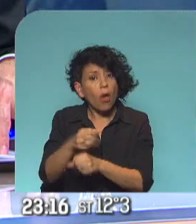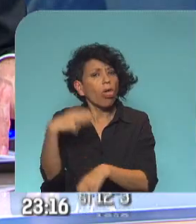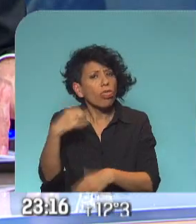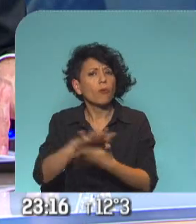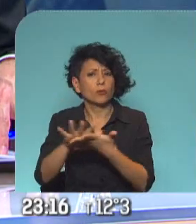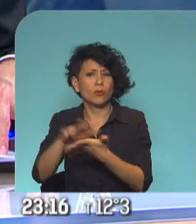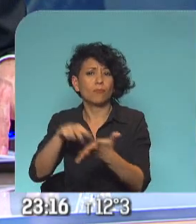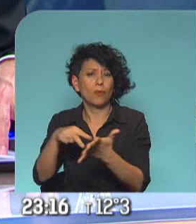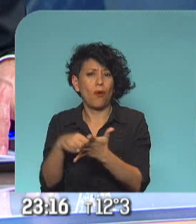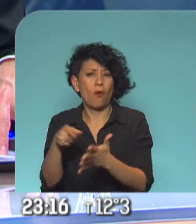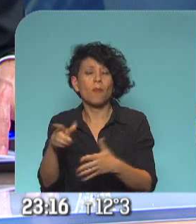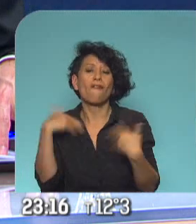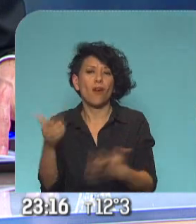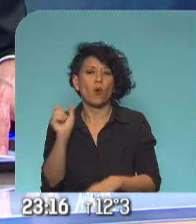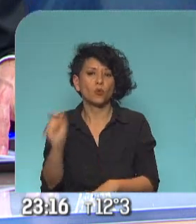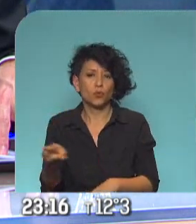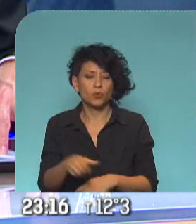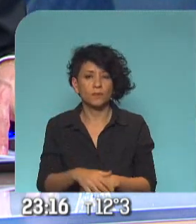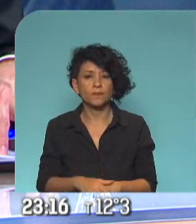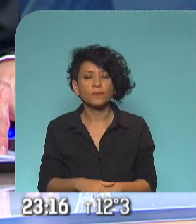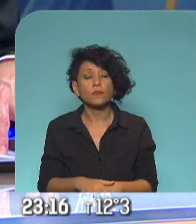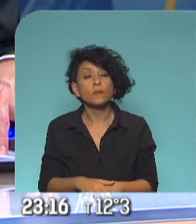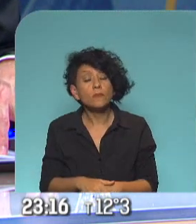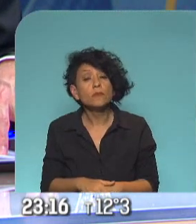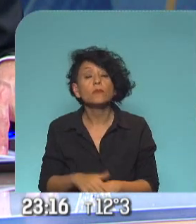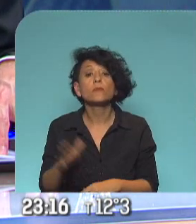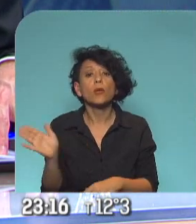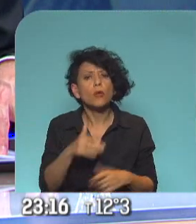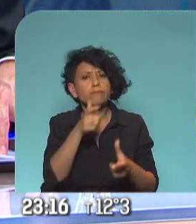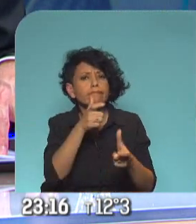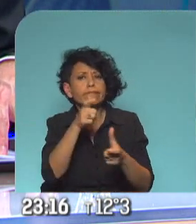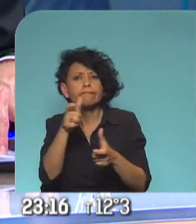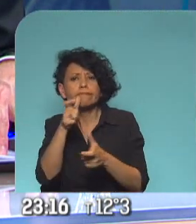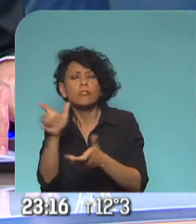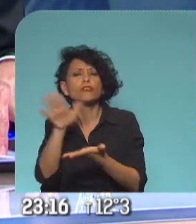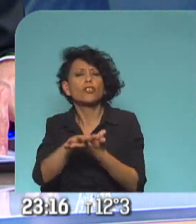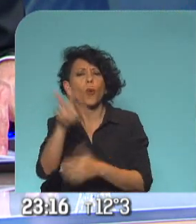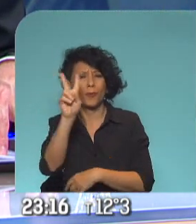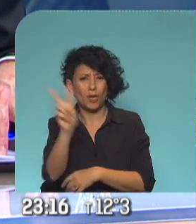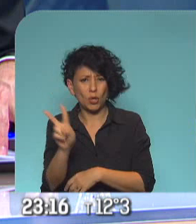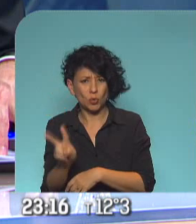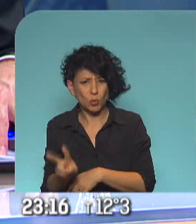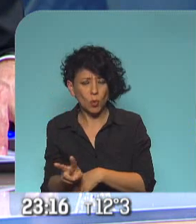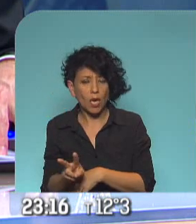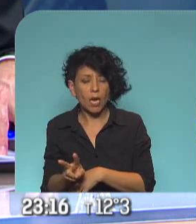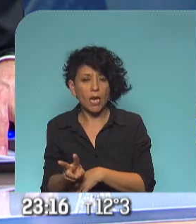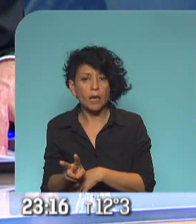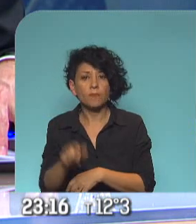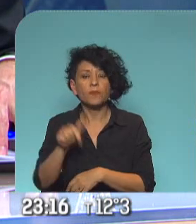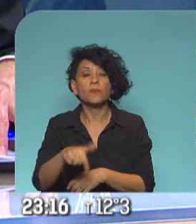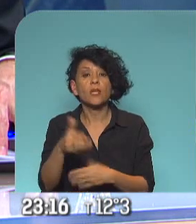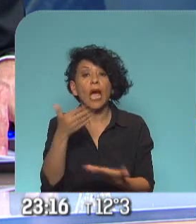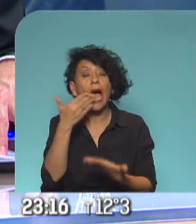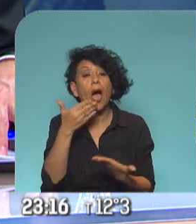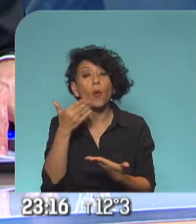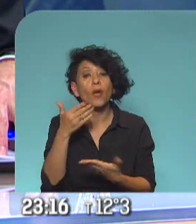favor. Bueno, la intervención de todos respecto del tema Venezuela. Y bueno, precisamente vamos a hablar